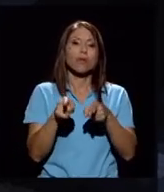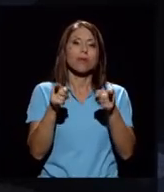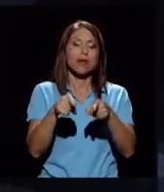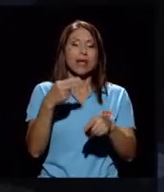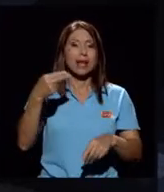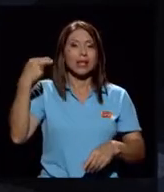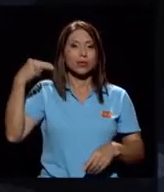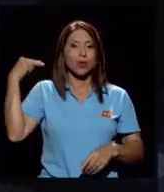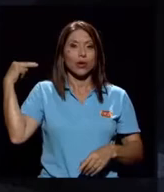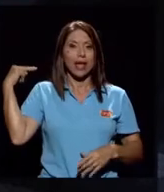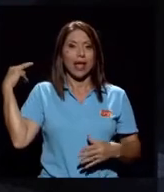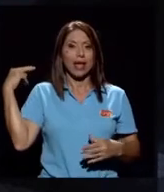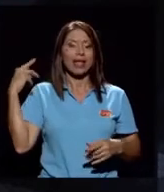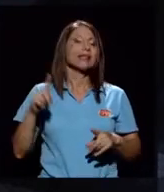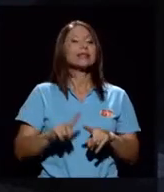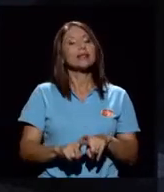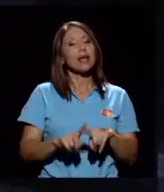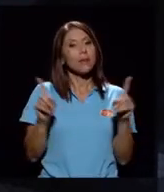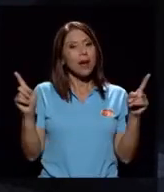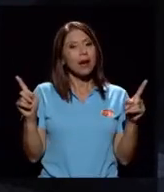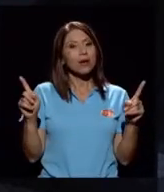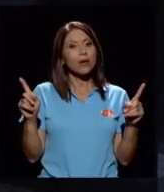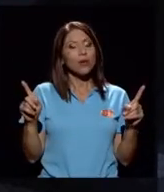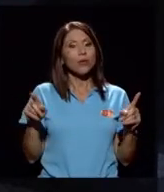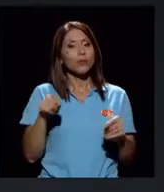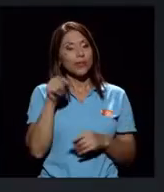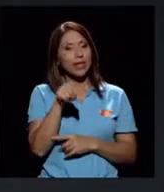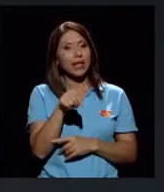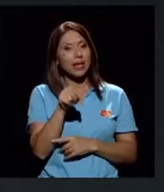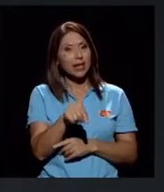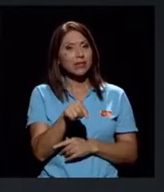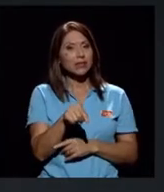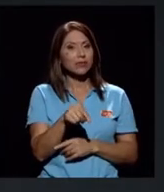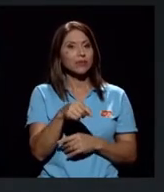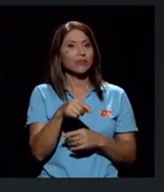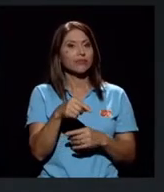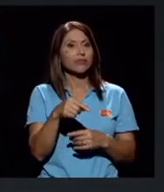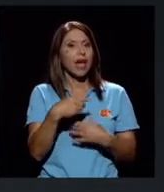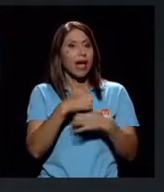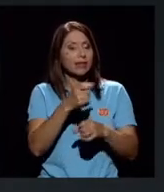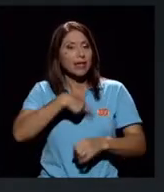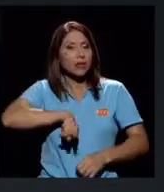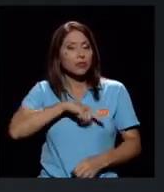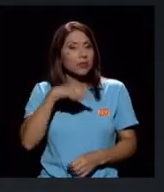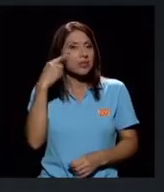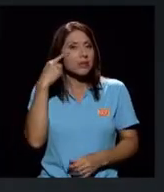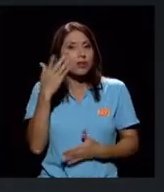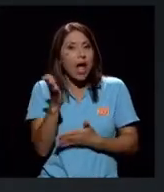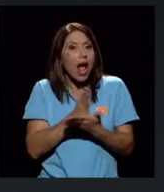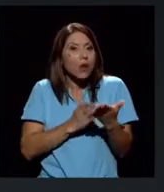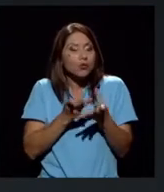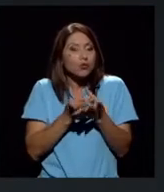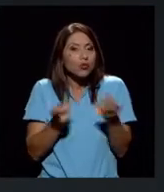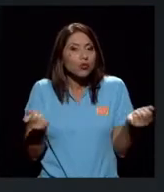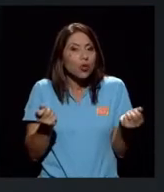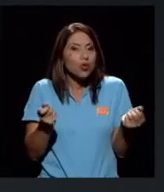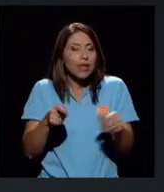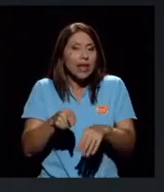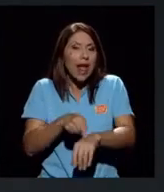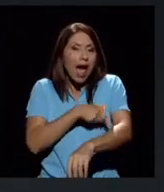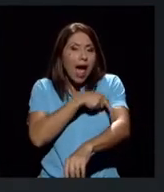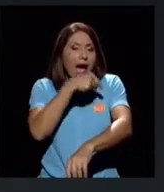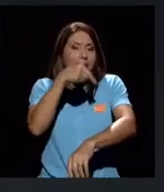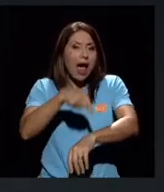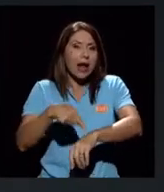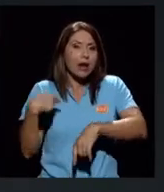sin embargo me parece que ya nos lleva a otro ámbito que es alguna solución de largo plazo dado que